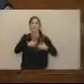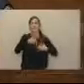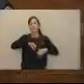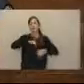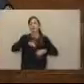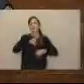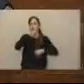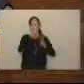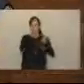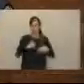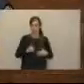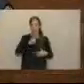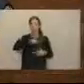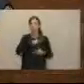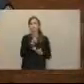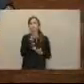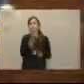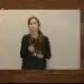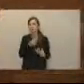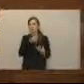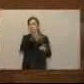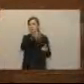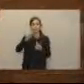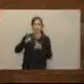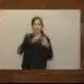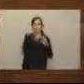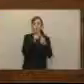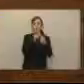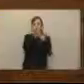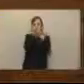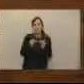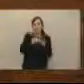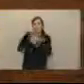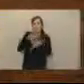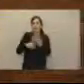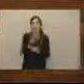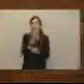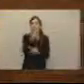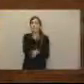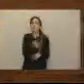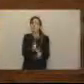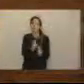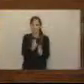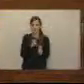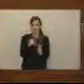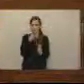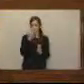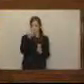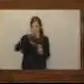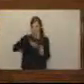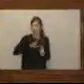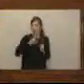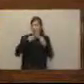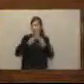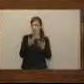discusión sobre la necesidad de explorar un nuevo modelo de gestión. Que ya les adelanto, señorías socialistas, que no